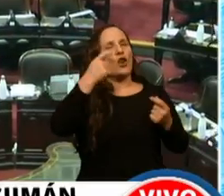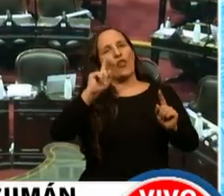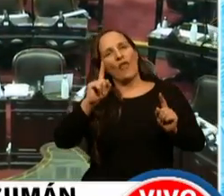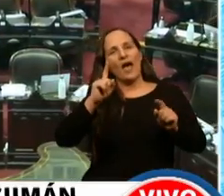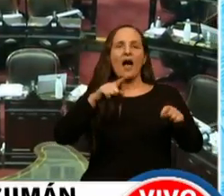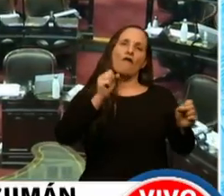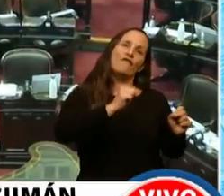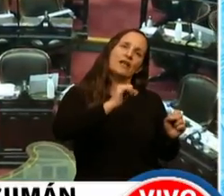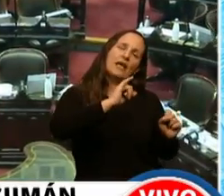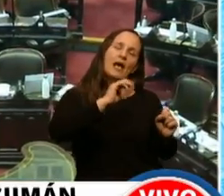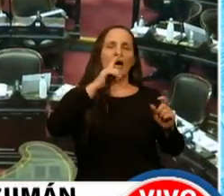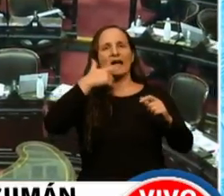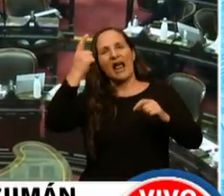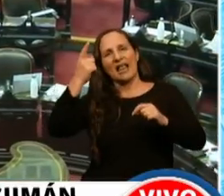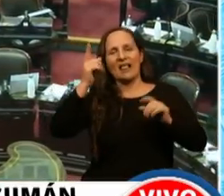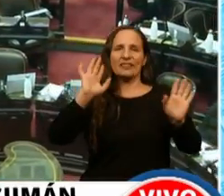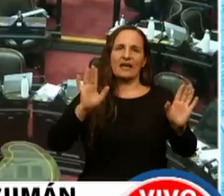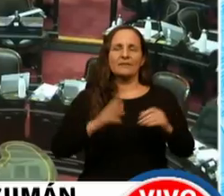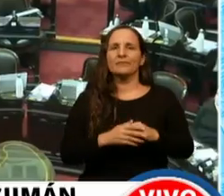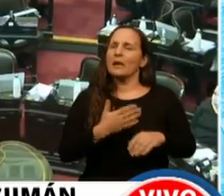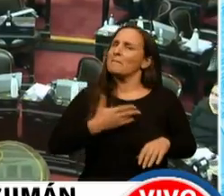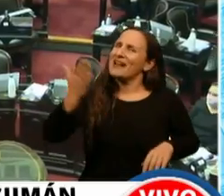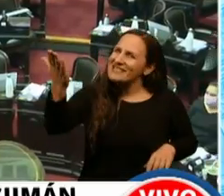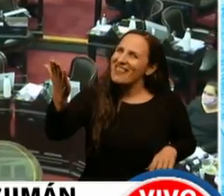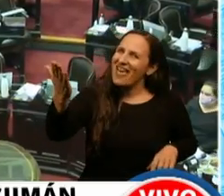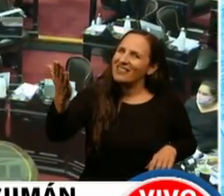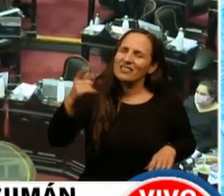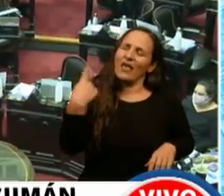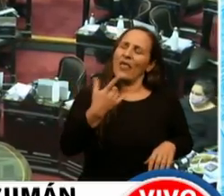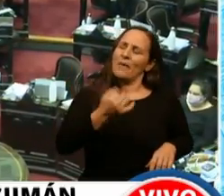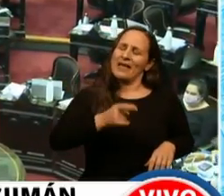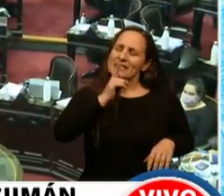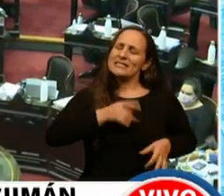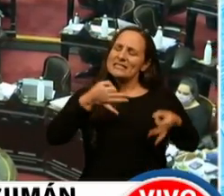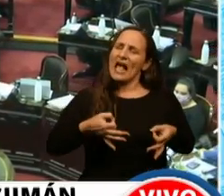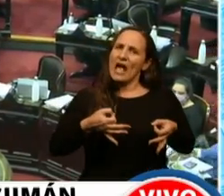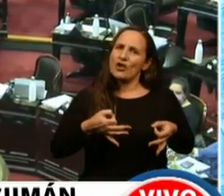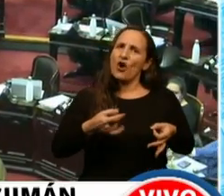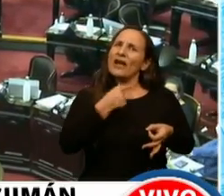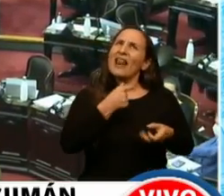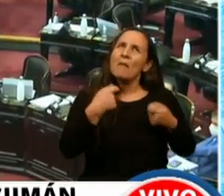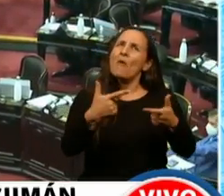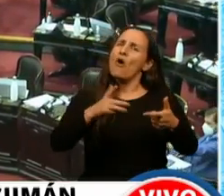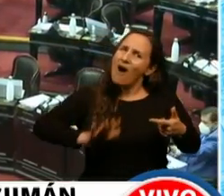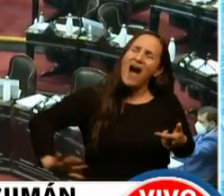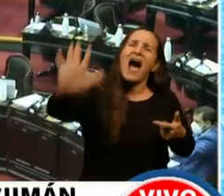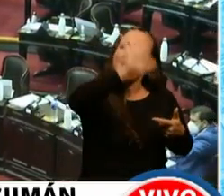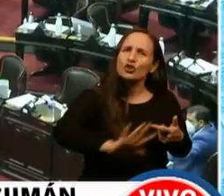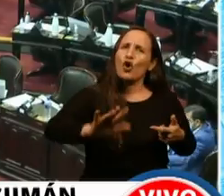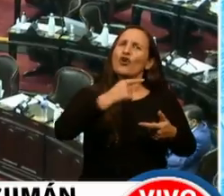y zonas calientes presidente seamos serios si queremos llegar a todos si queremos